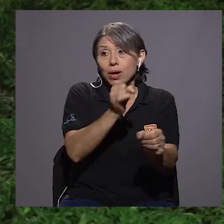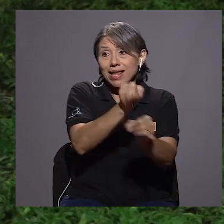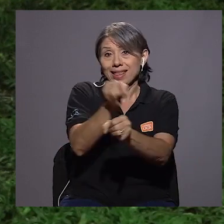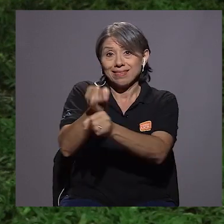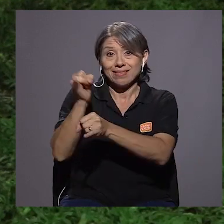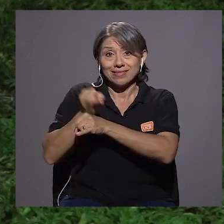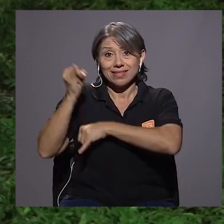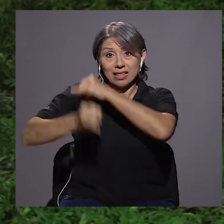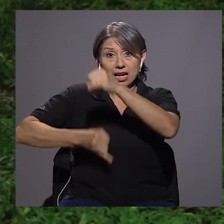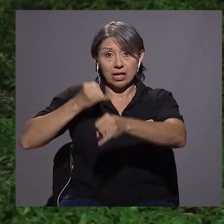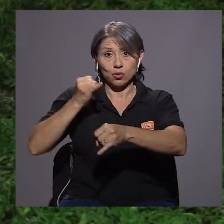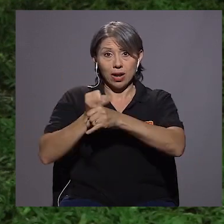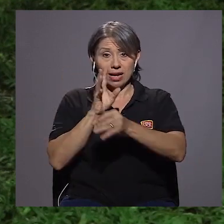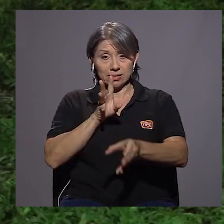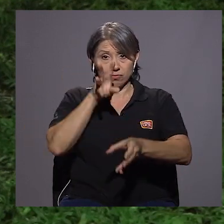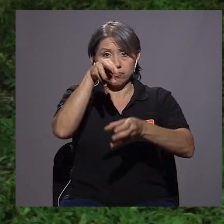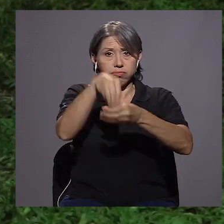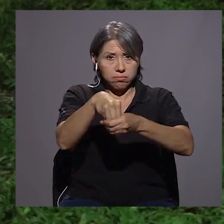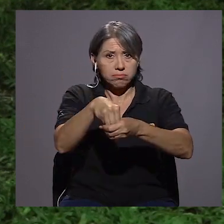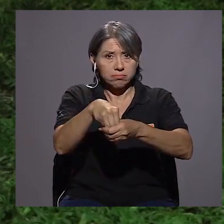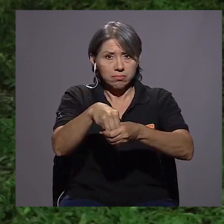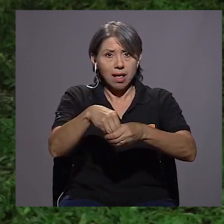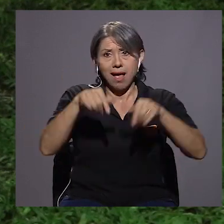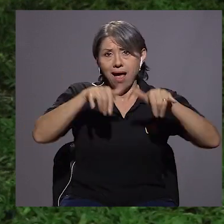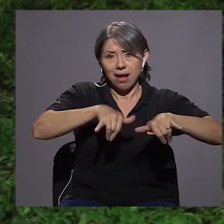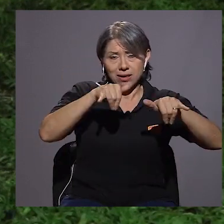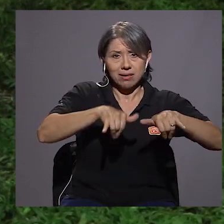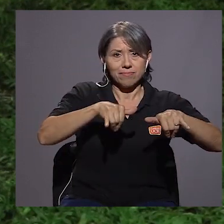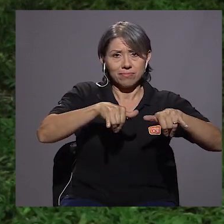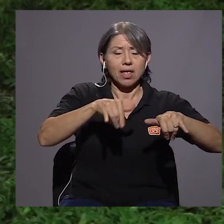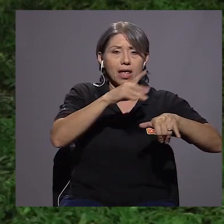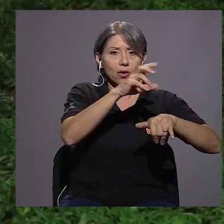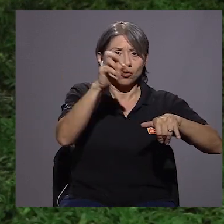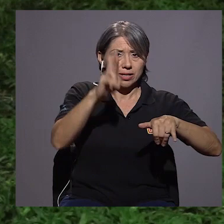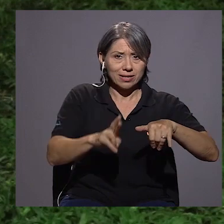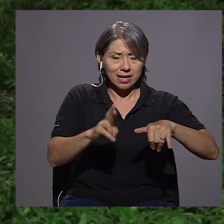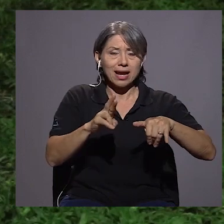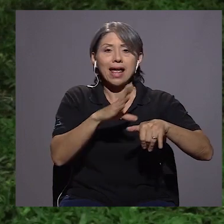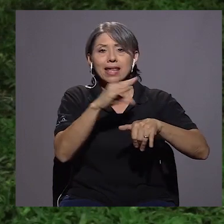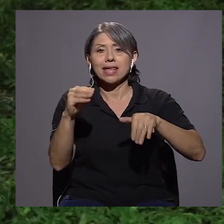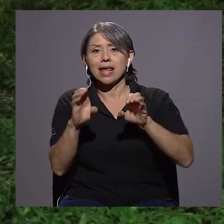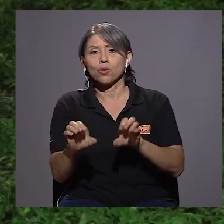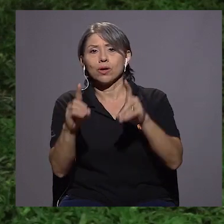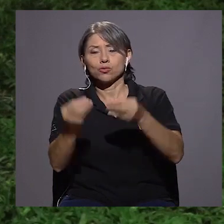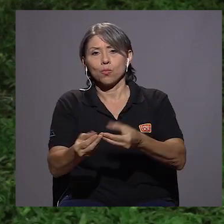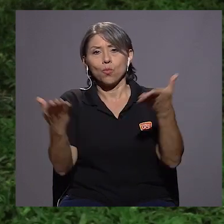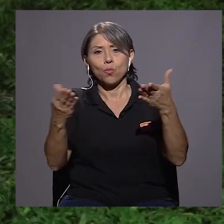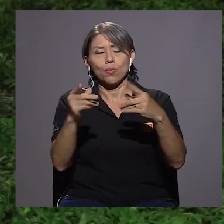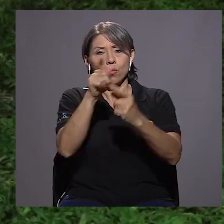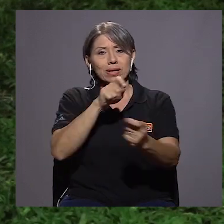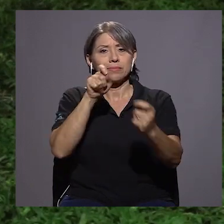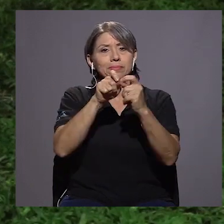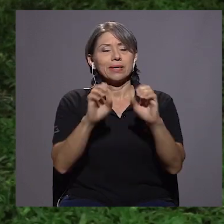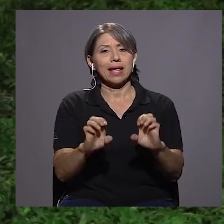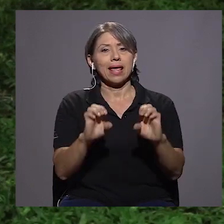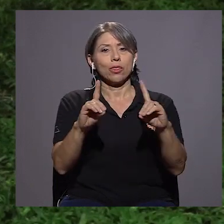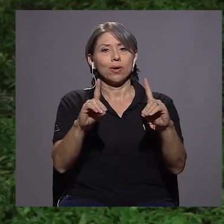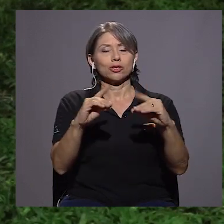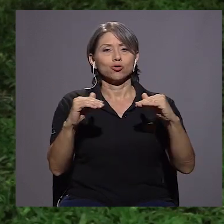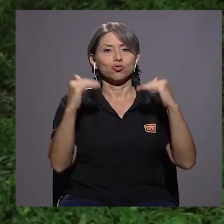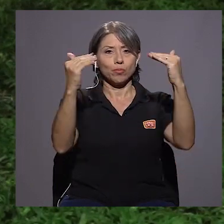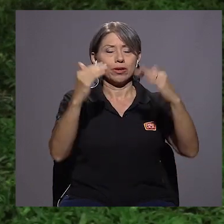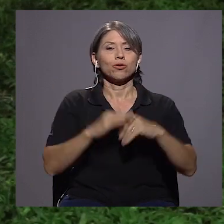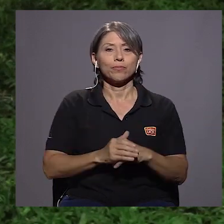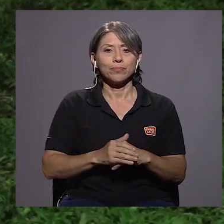de intervención de entes internacionales, tanto en el Estado costarricense como en la educación pública, específicamente en la educación